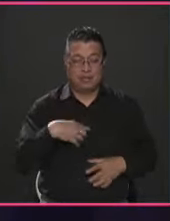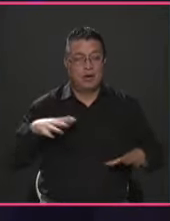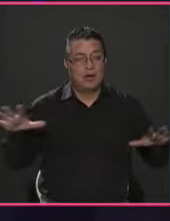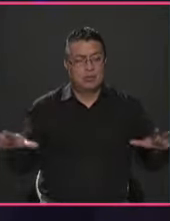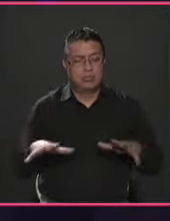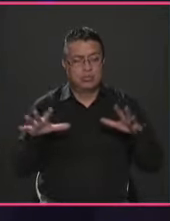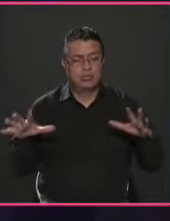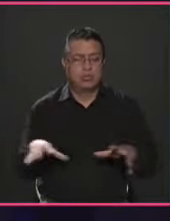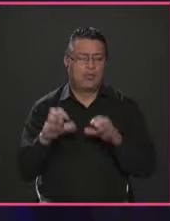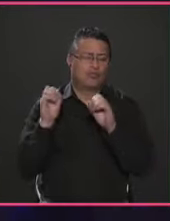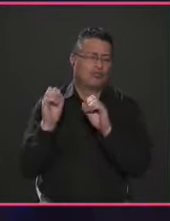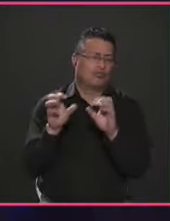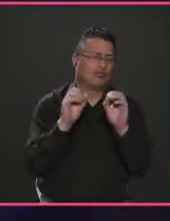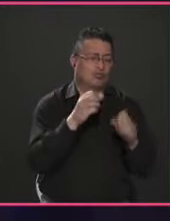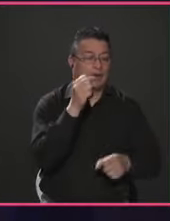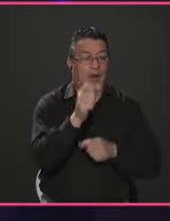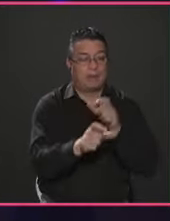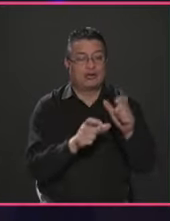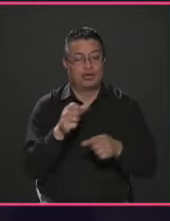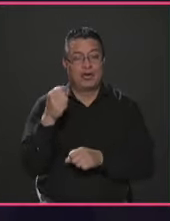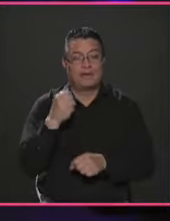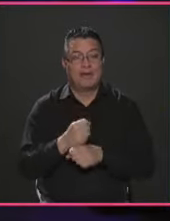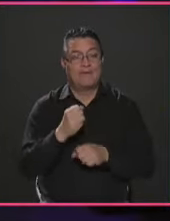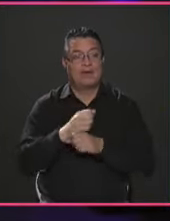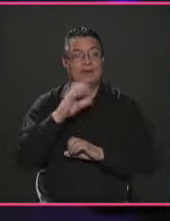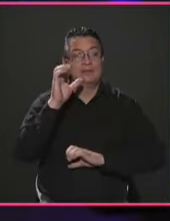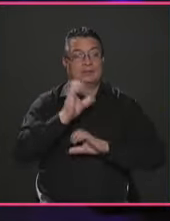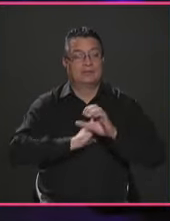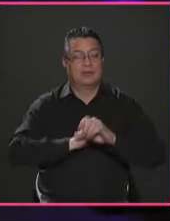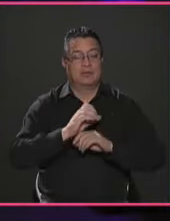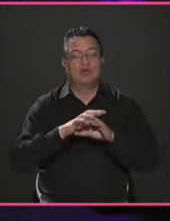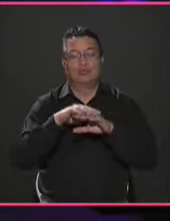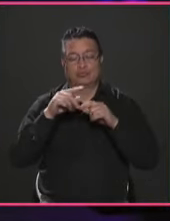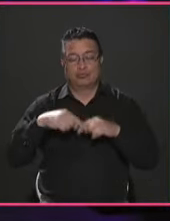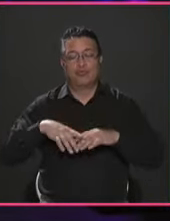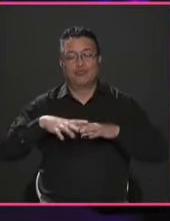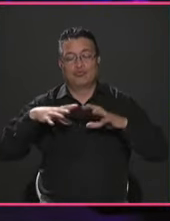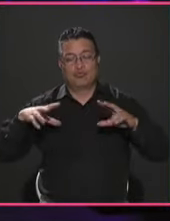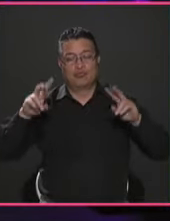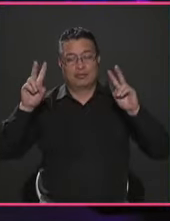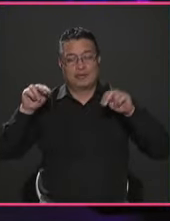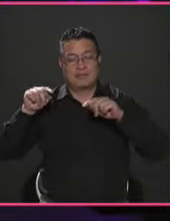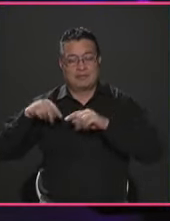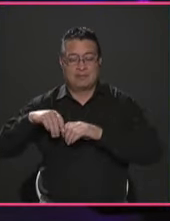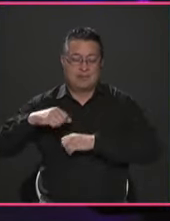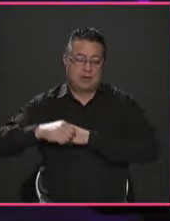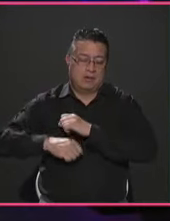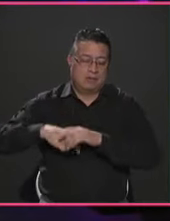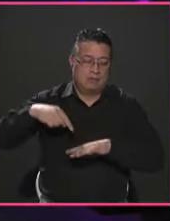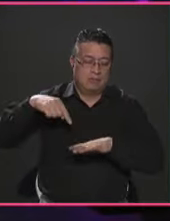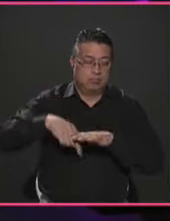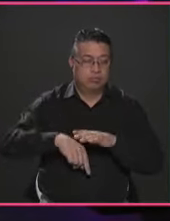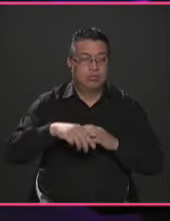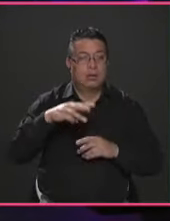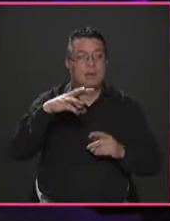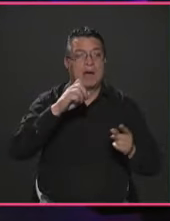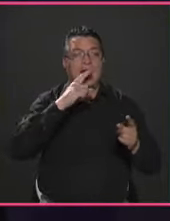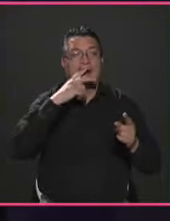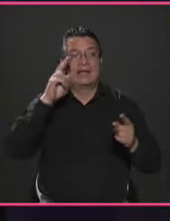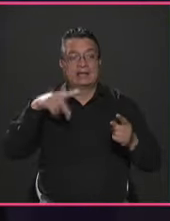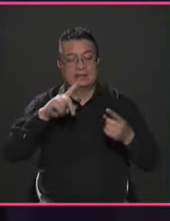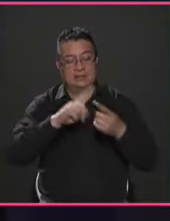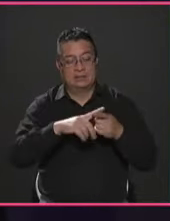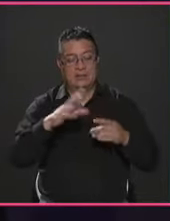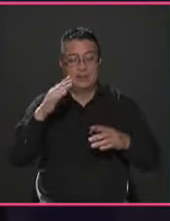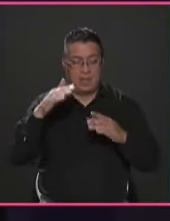cientos de personas que han estado trabajando en la industria en este campo por muchos años especialmente Martín que